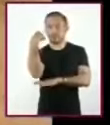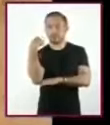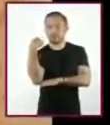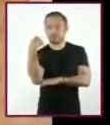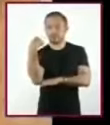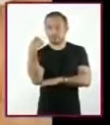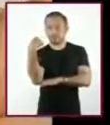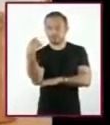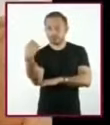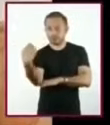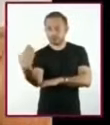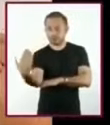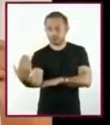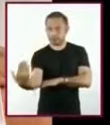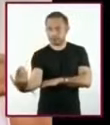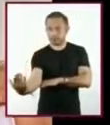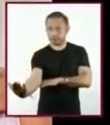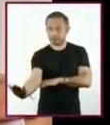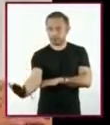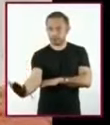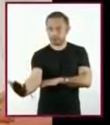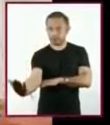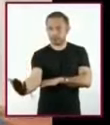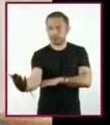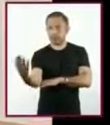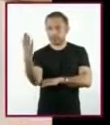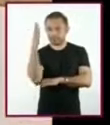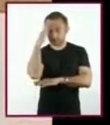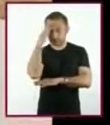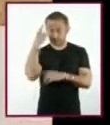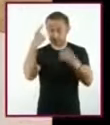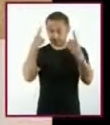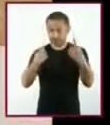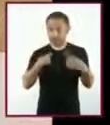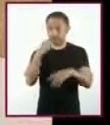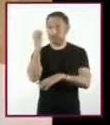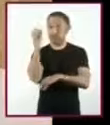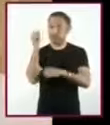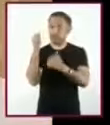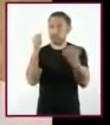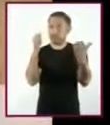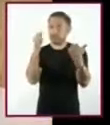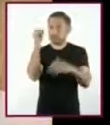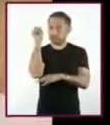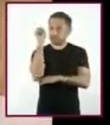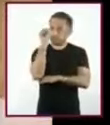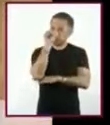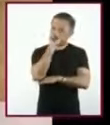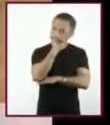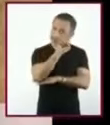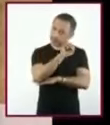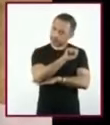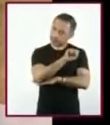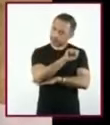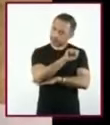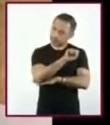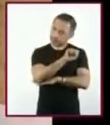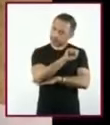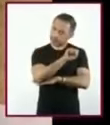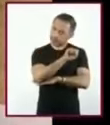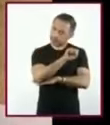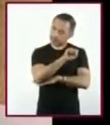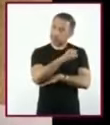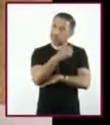la pantorrilla izquierda, rotas tronco y cabeza hacia la derecha para fijar un punto arriba y atrás de ti, y desde esa